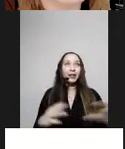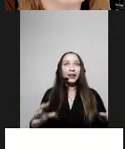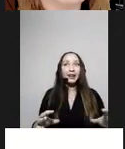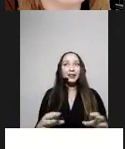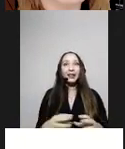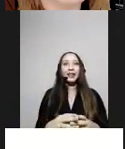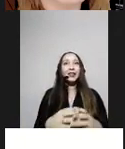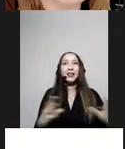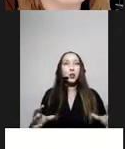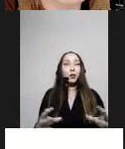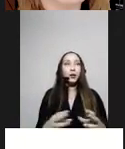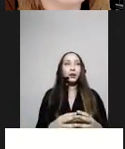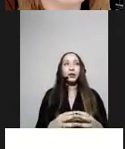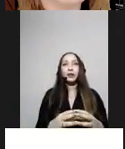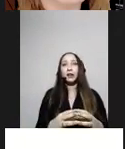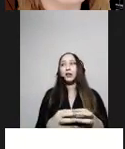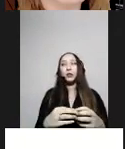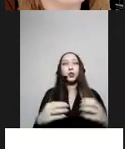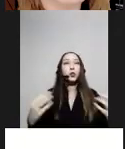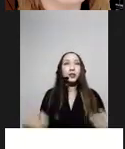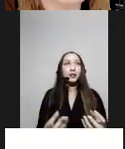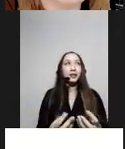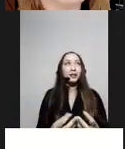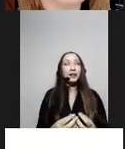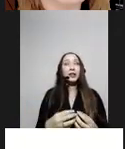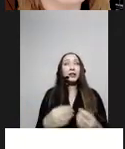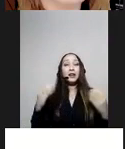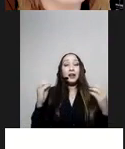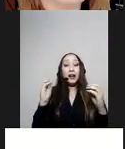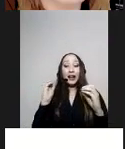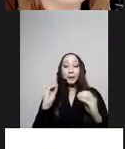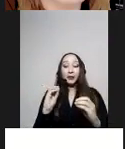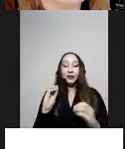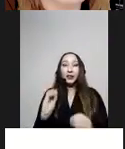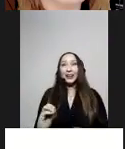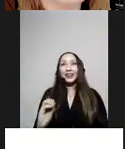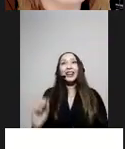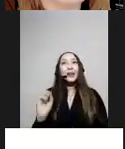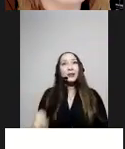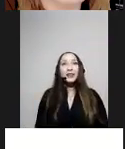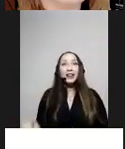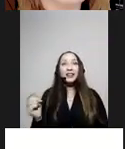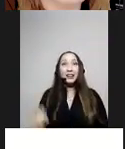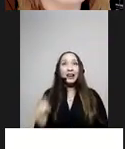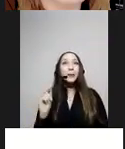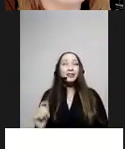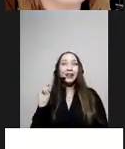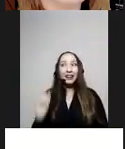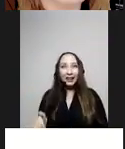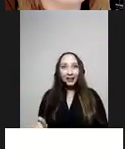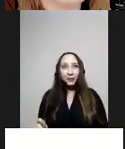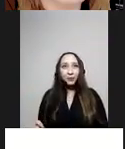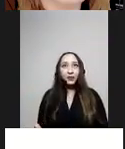todos están en crisis, y nadie sabe cómo actuar, y está en una situación muy estresante, la persona que tenga la capacidad de tener la